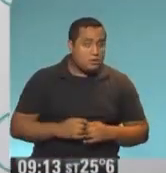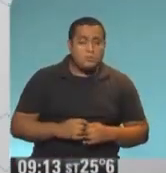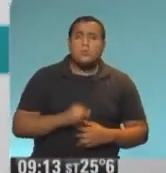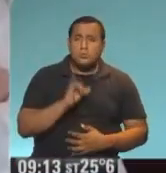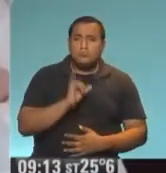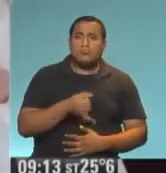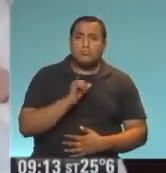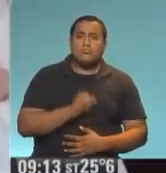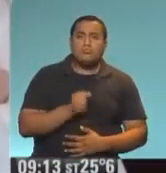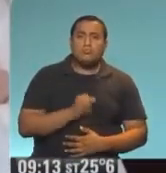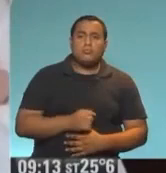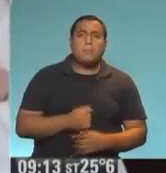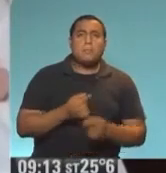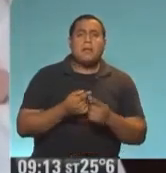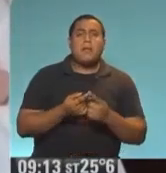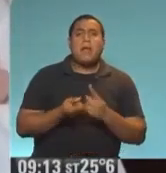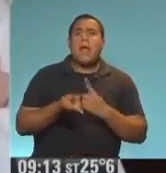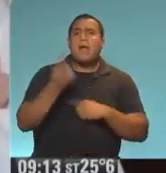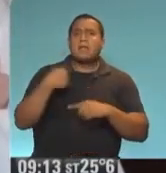Sí, mire,